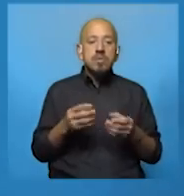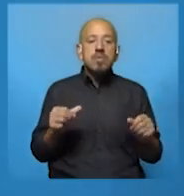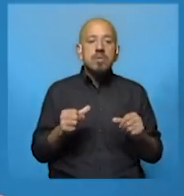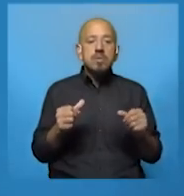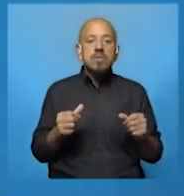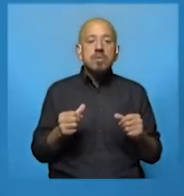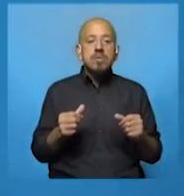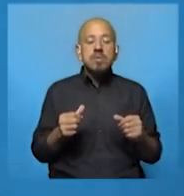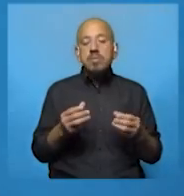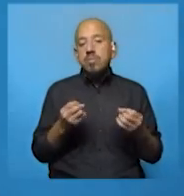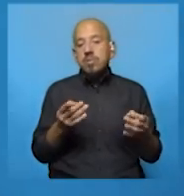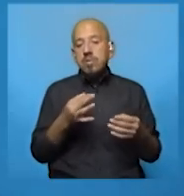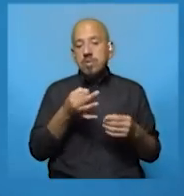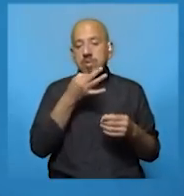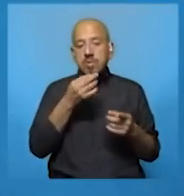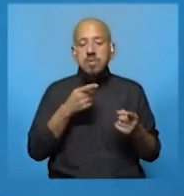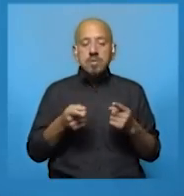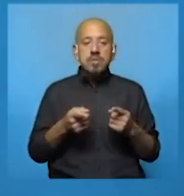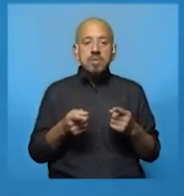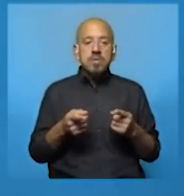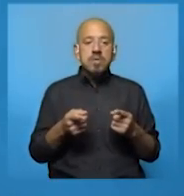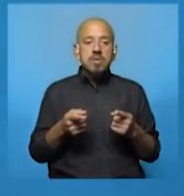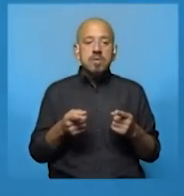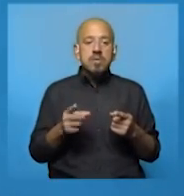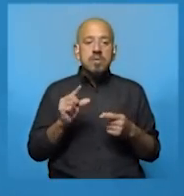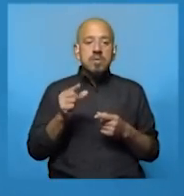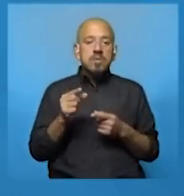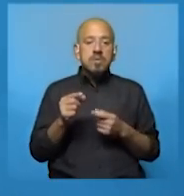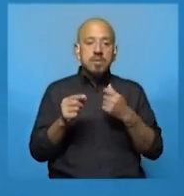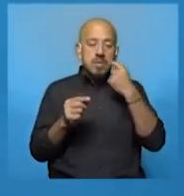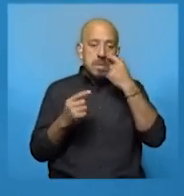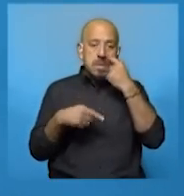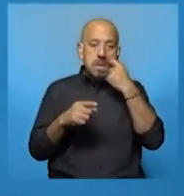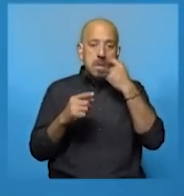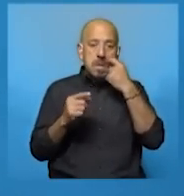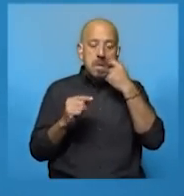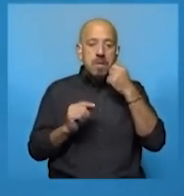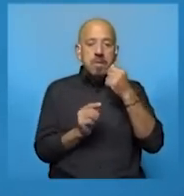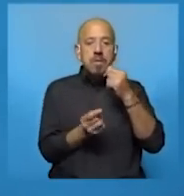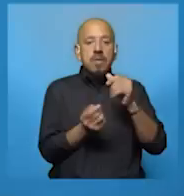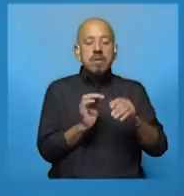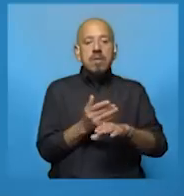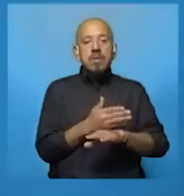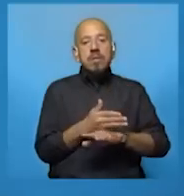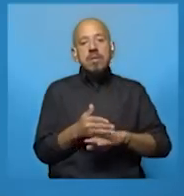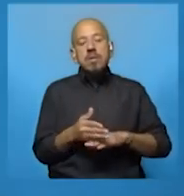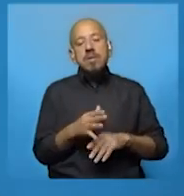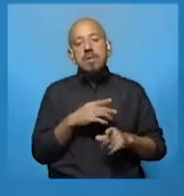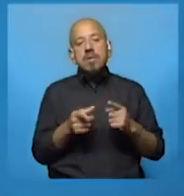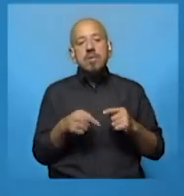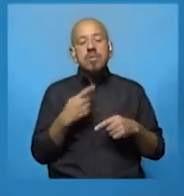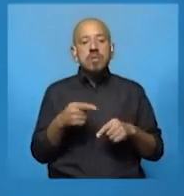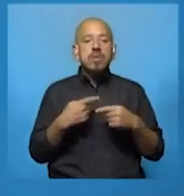un poco por lo que veníamos hablando hace un rato pero después también hay otras cuestiones que no tienen que